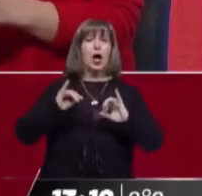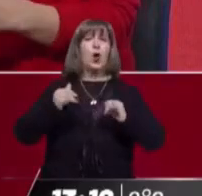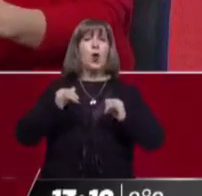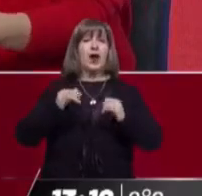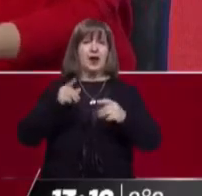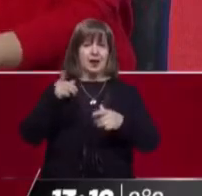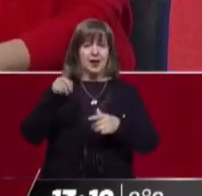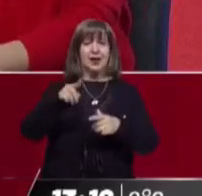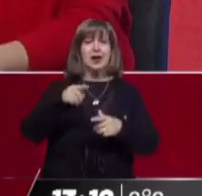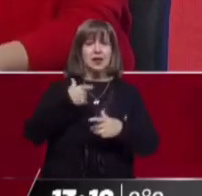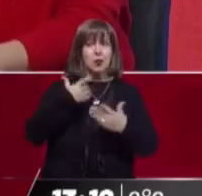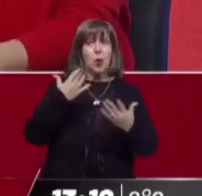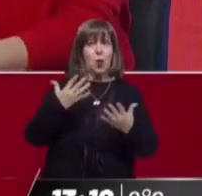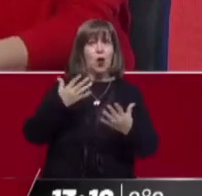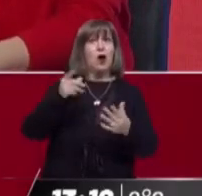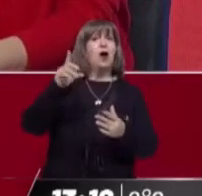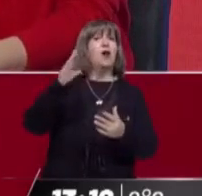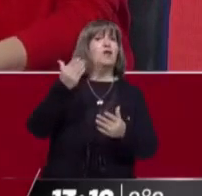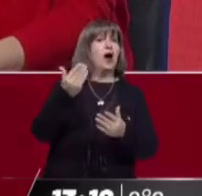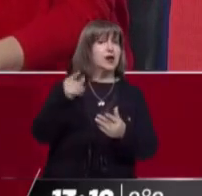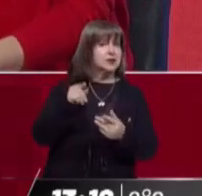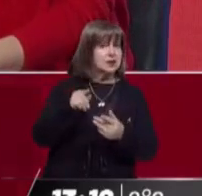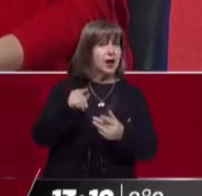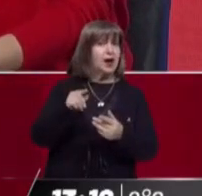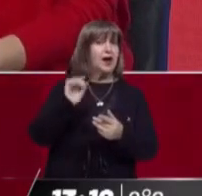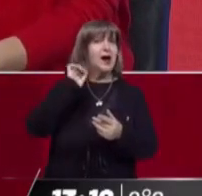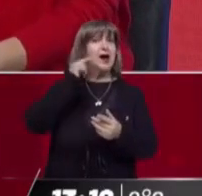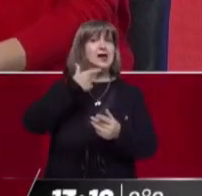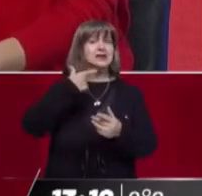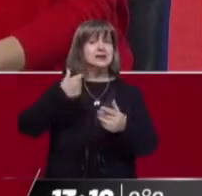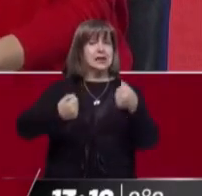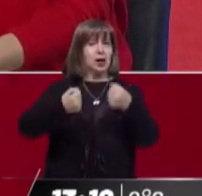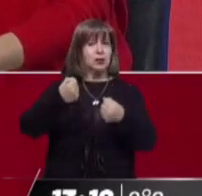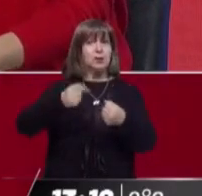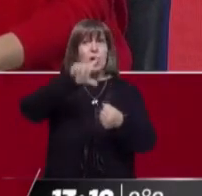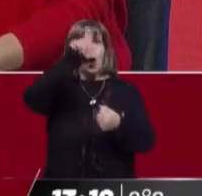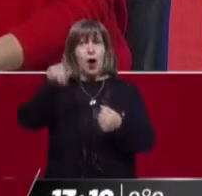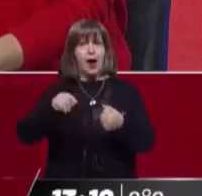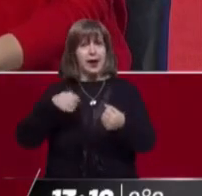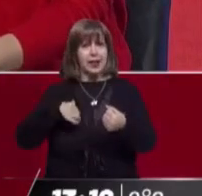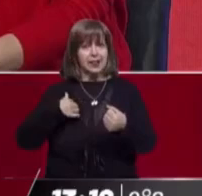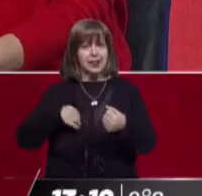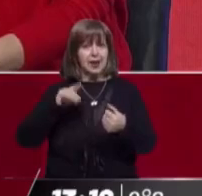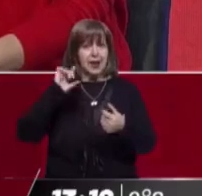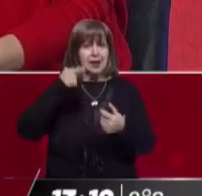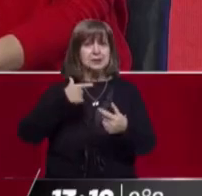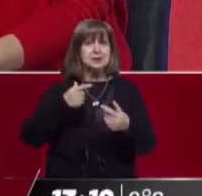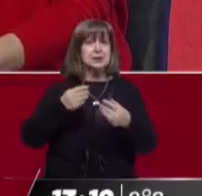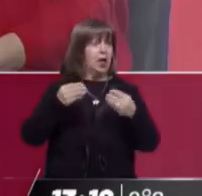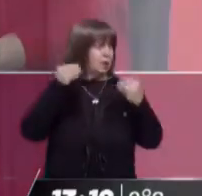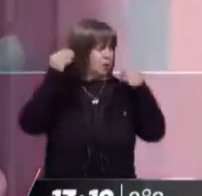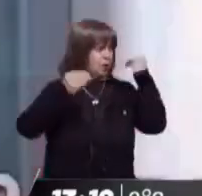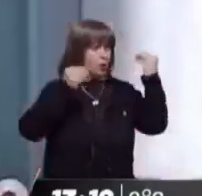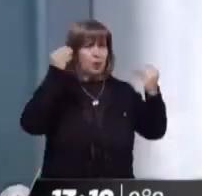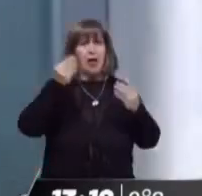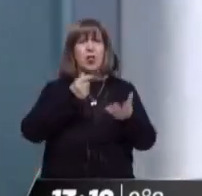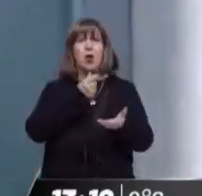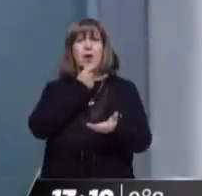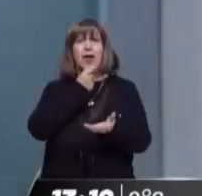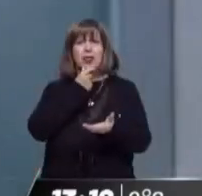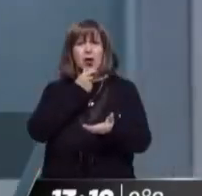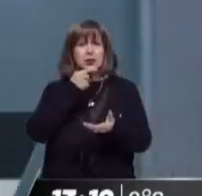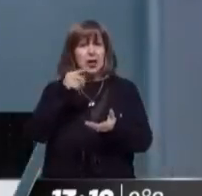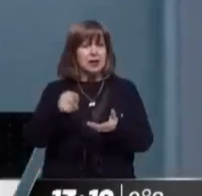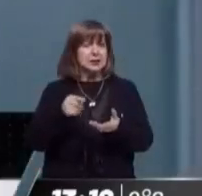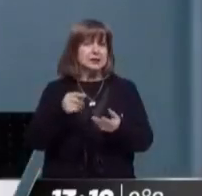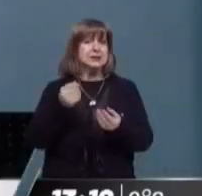nos toca hablar de la escasez de GNC que se está llevando a cabo en todo el país eh sin embargo la preocupación se genera aquí en Mendoza Pero es en todo